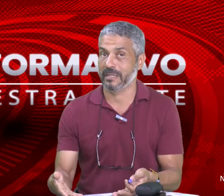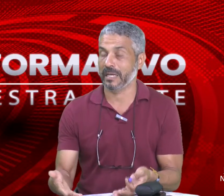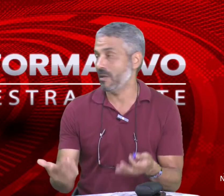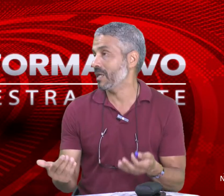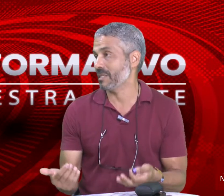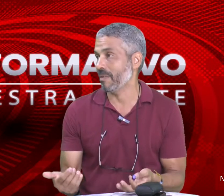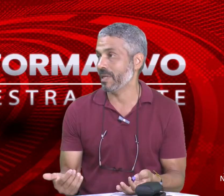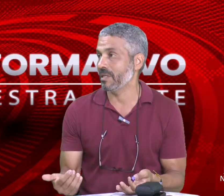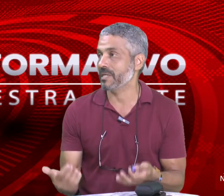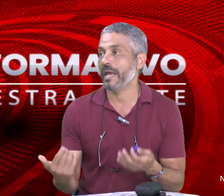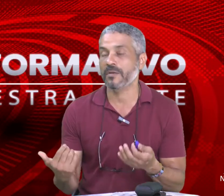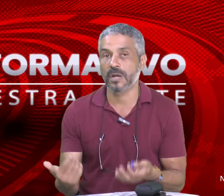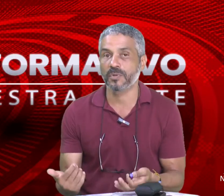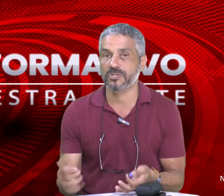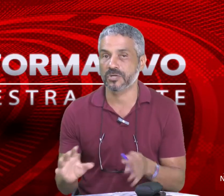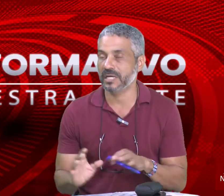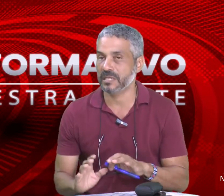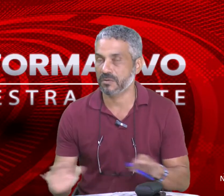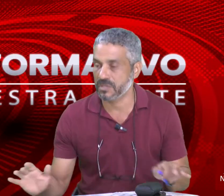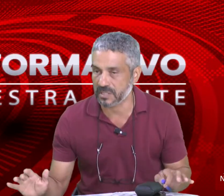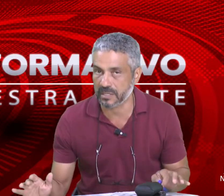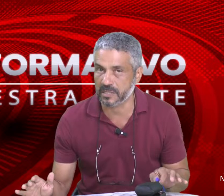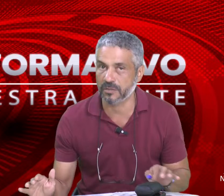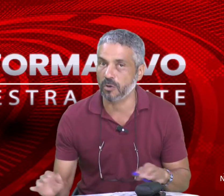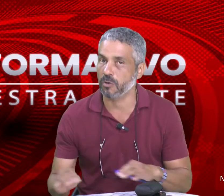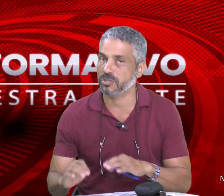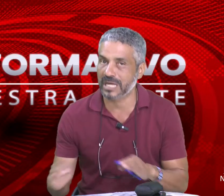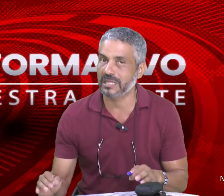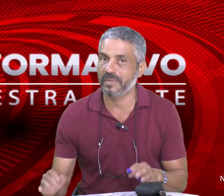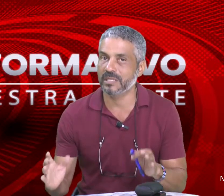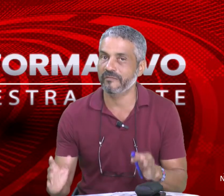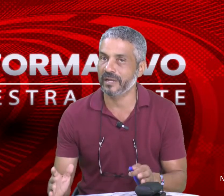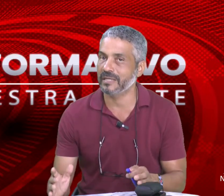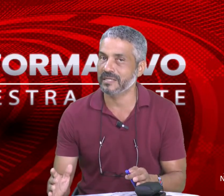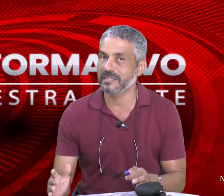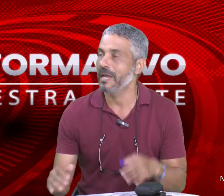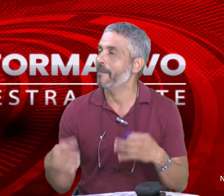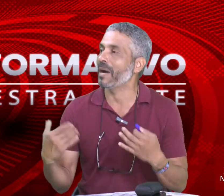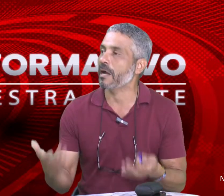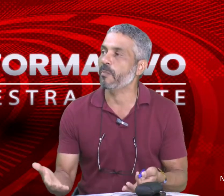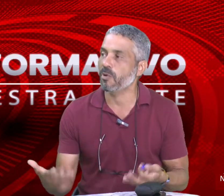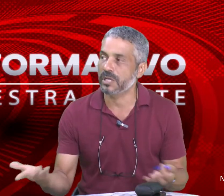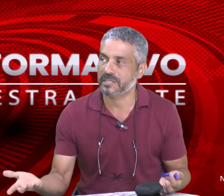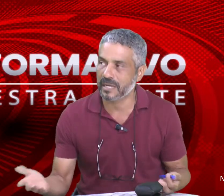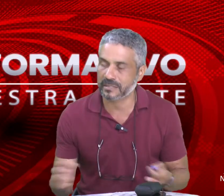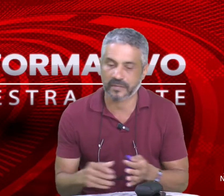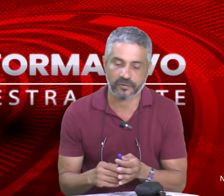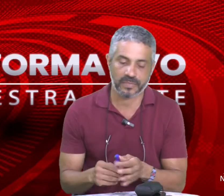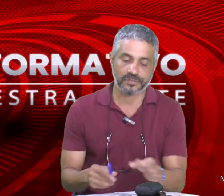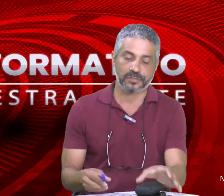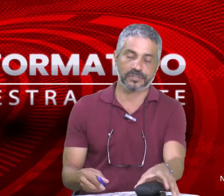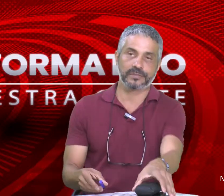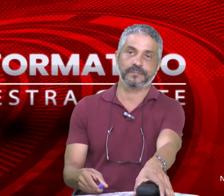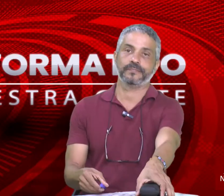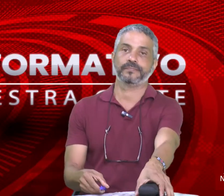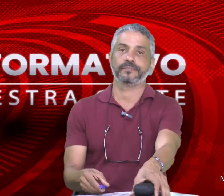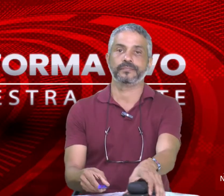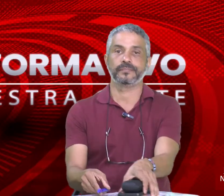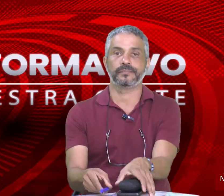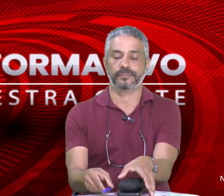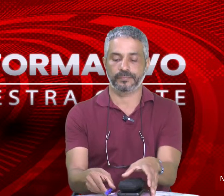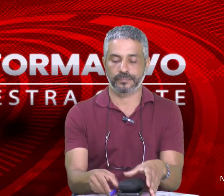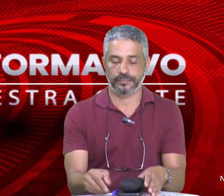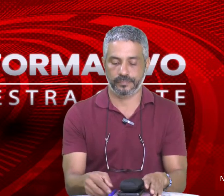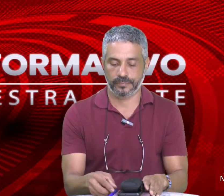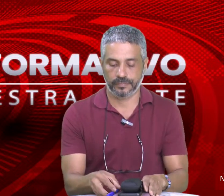realidades. Y aquí lo que estamos viendo es que hay una posición que está pidiendo constantemente a falacias para oponerse a las transformaciones.